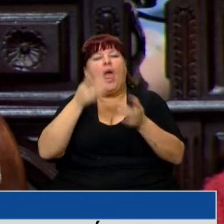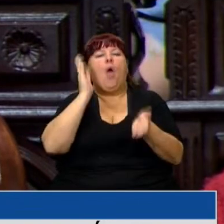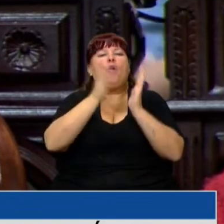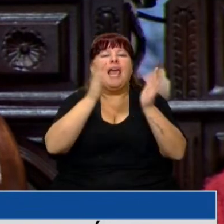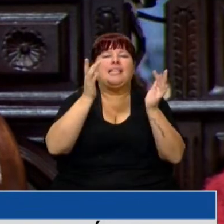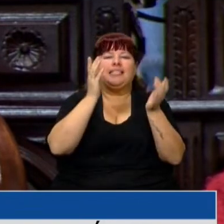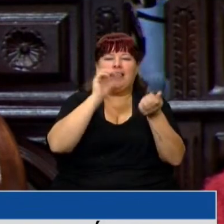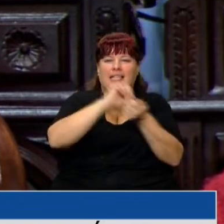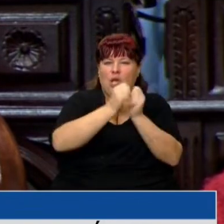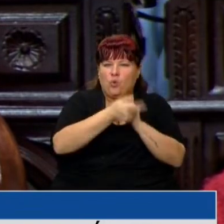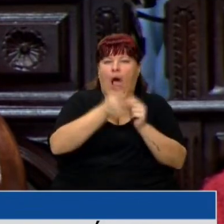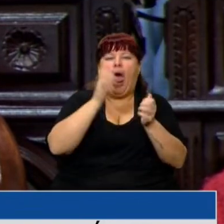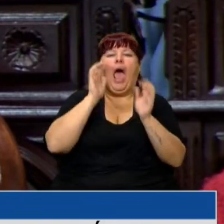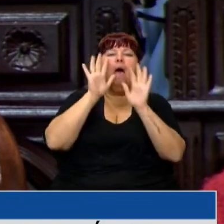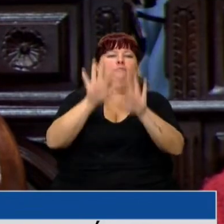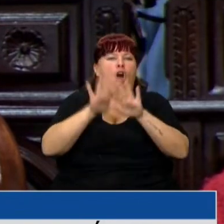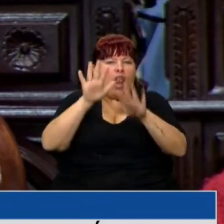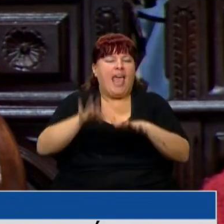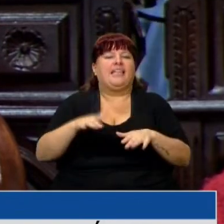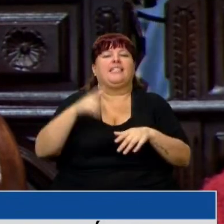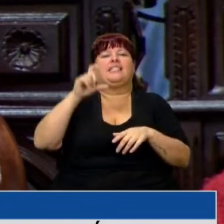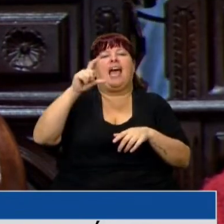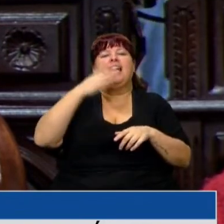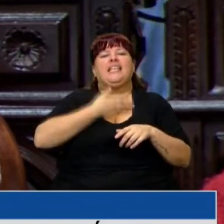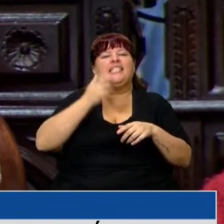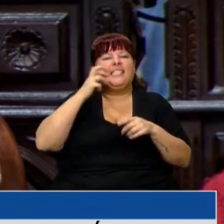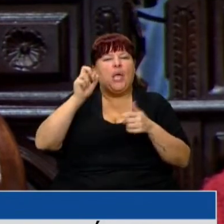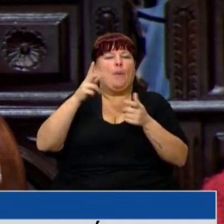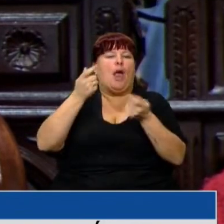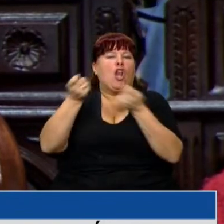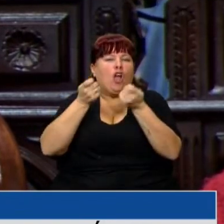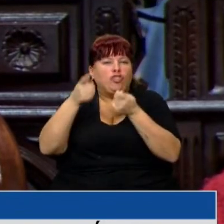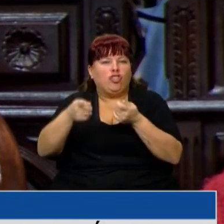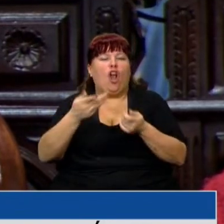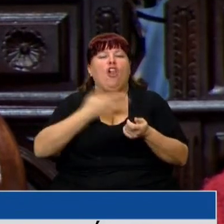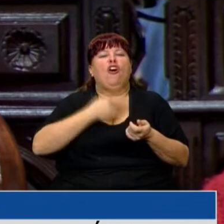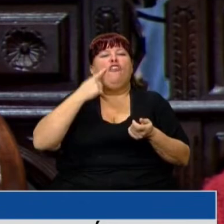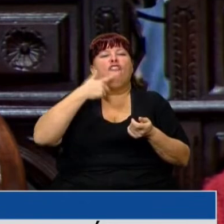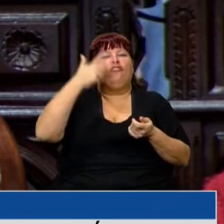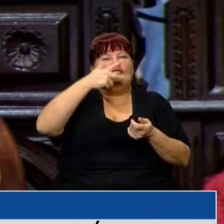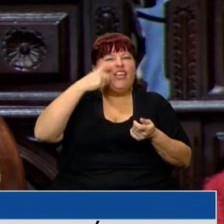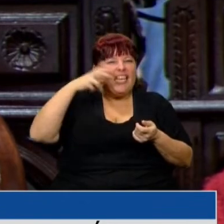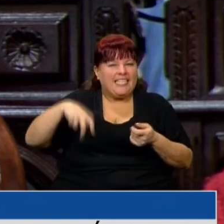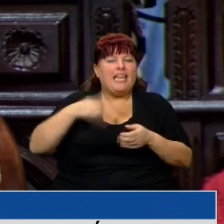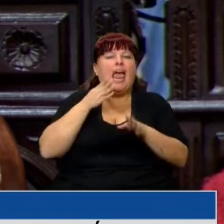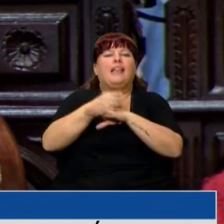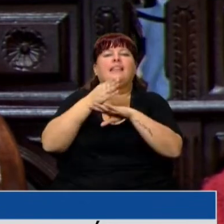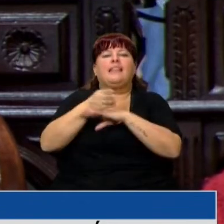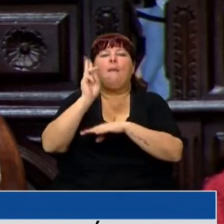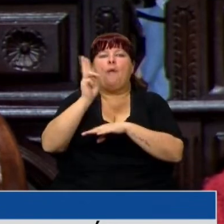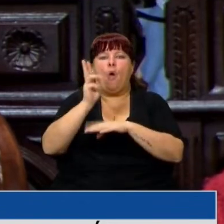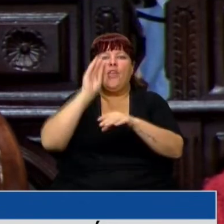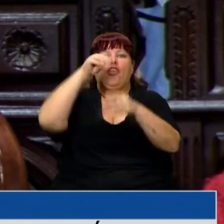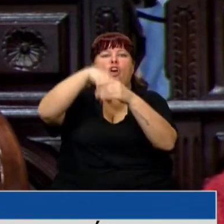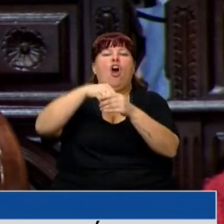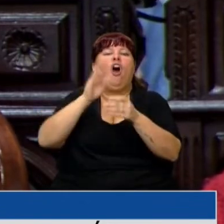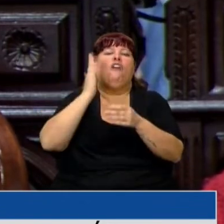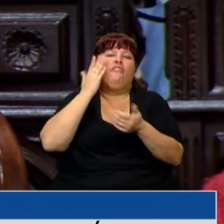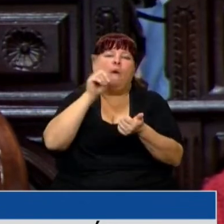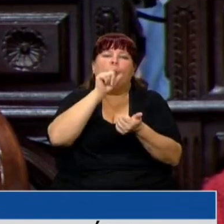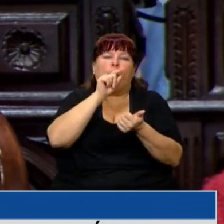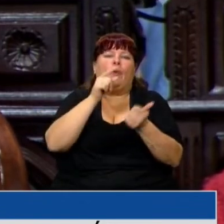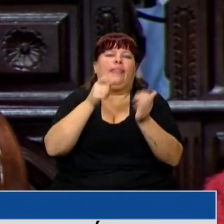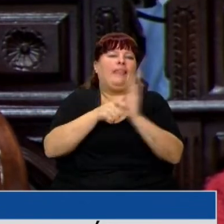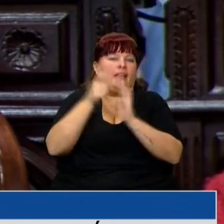Internet, acosos virtuales, ciberflashing, cibercontrol, phishing, accesos no autorizados a dispositivos o redes